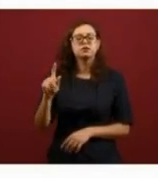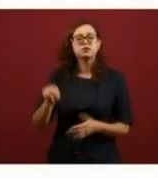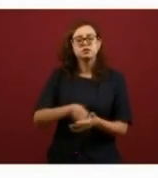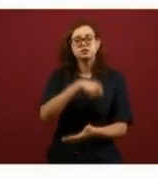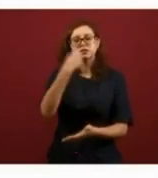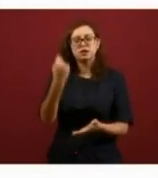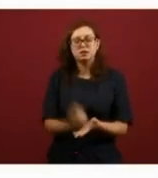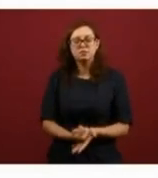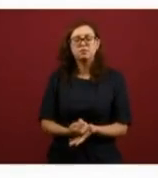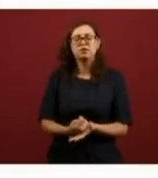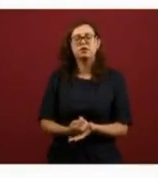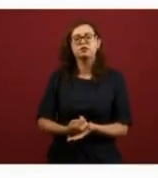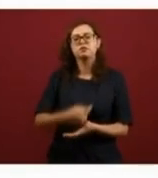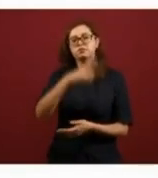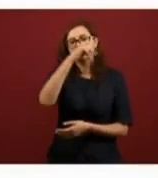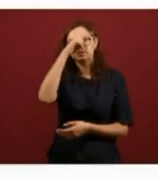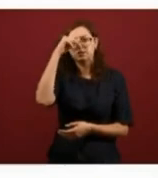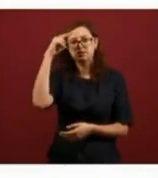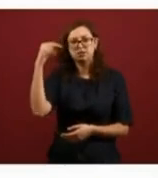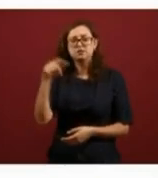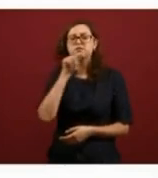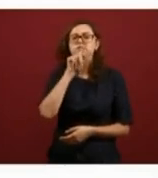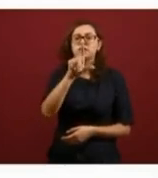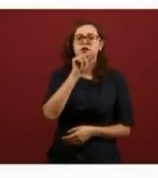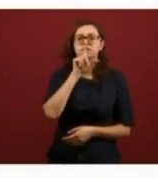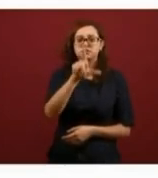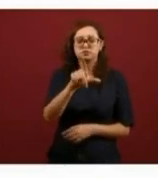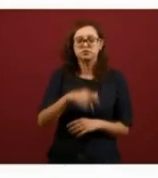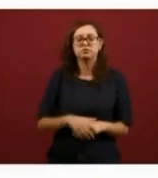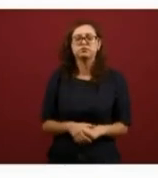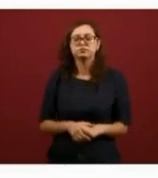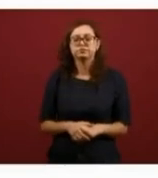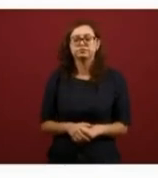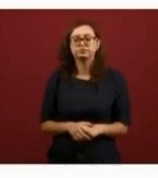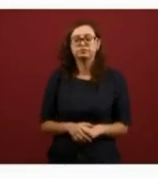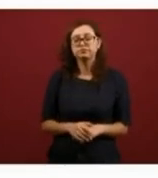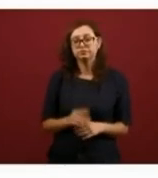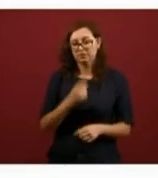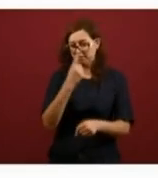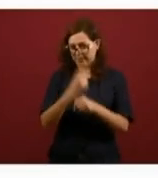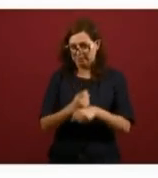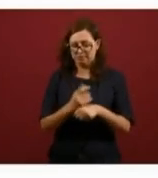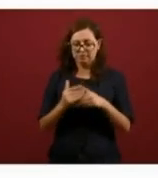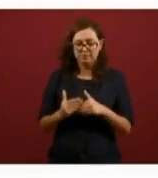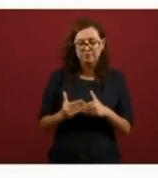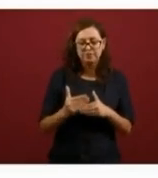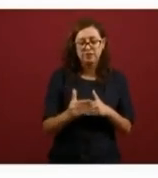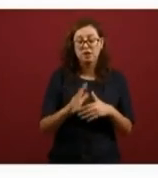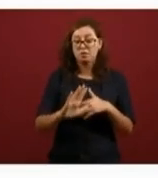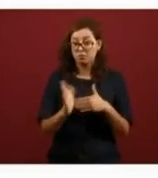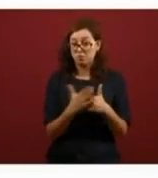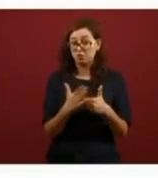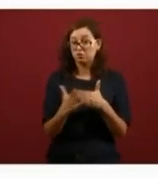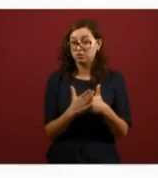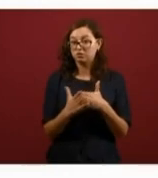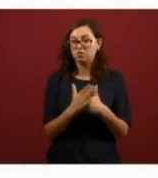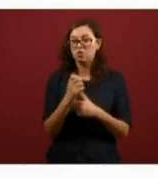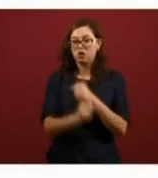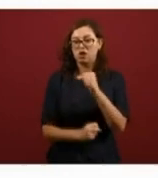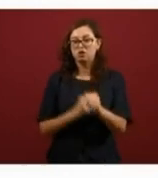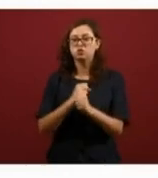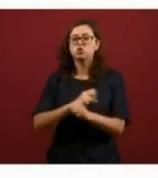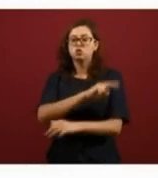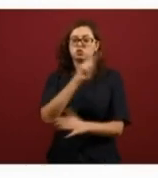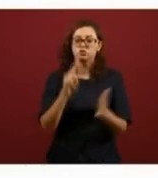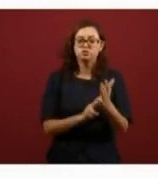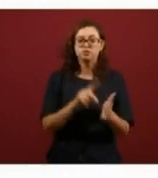Tamaulipas, Nayarit y Jalisco. En la segunda etapa, este programa en el año 2020, como es de cobertura